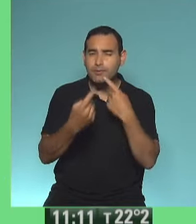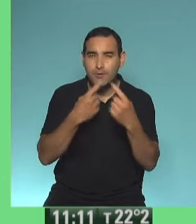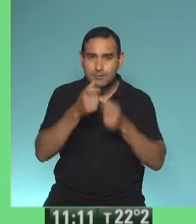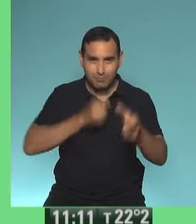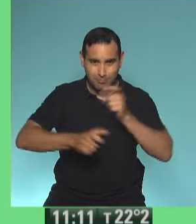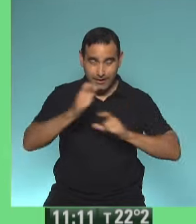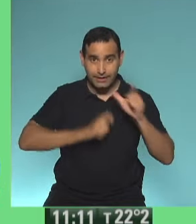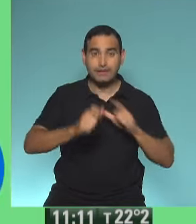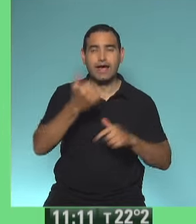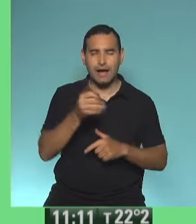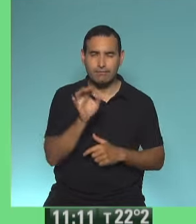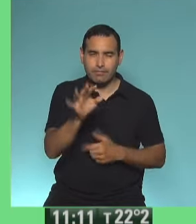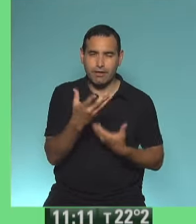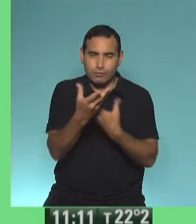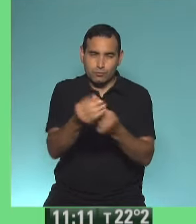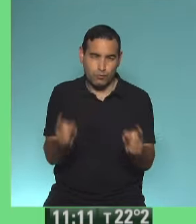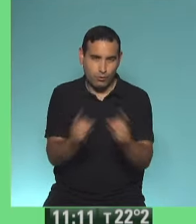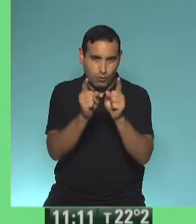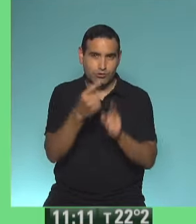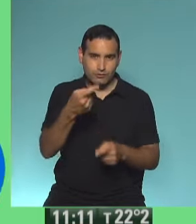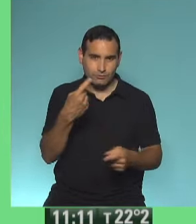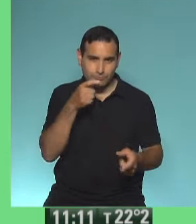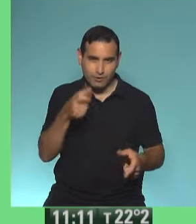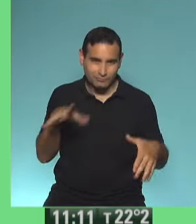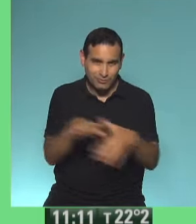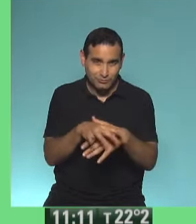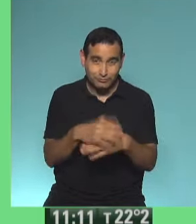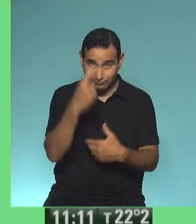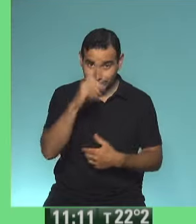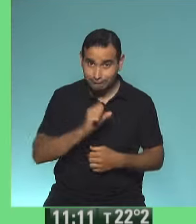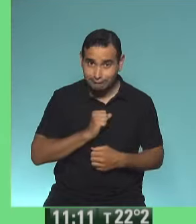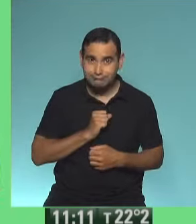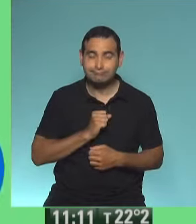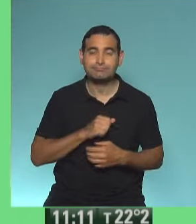preguntas. Contarás con pistas para llegar a la respuesta. ¿Te animás?